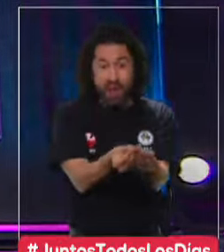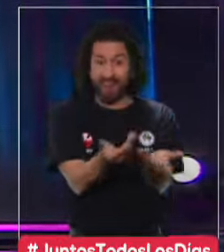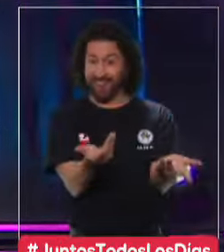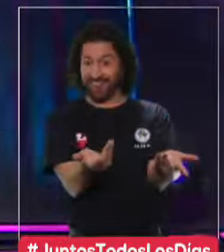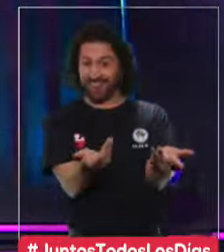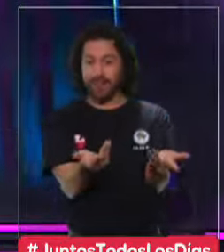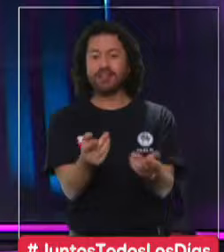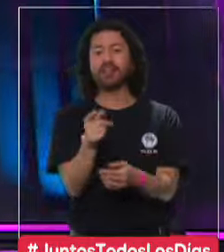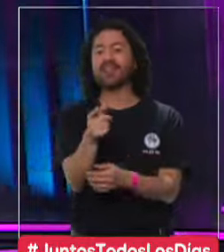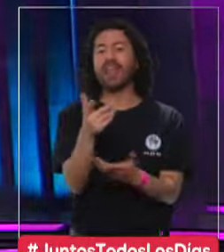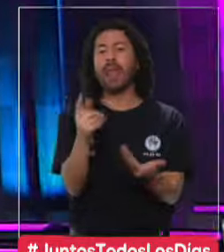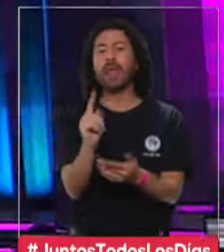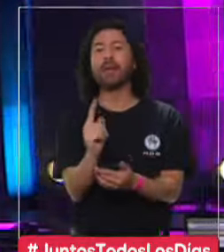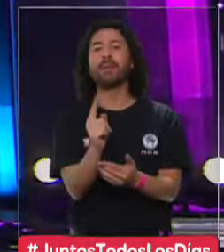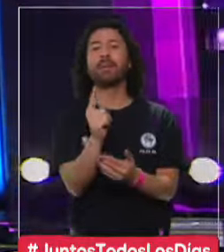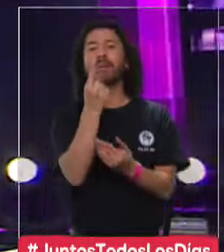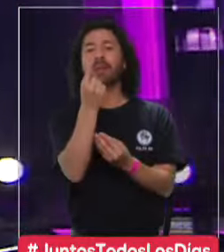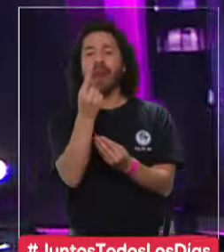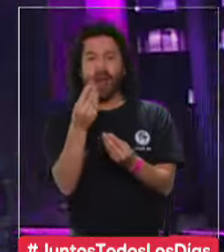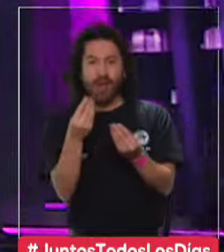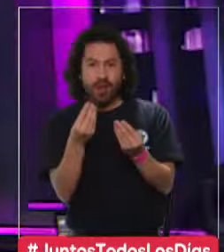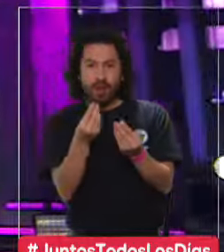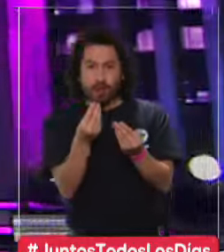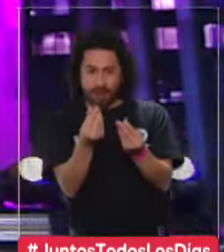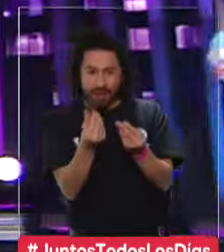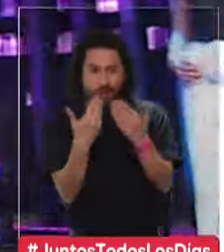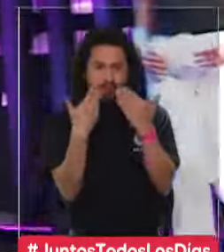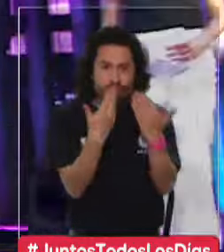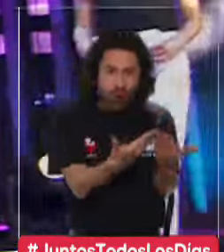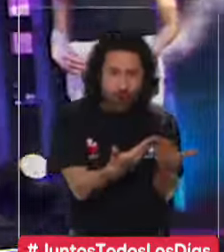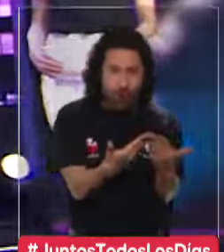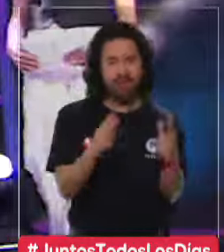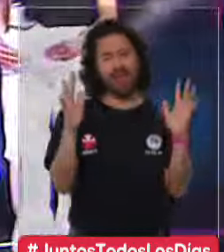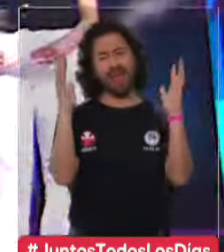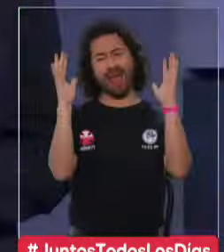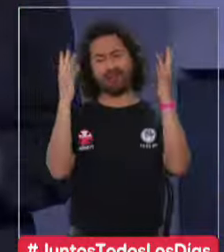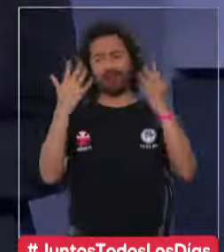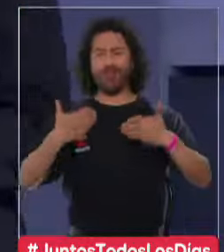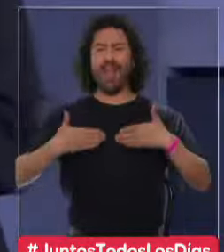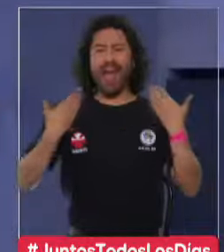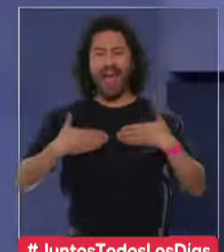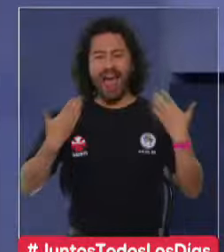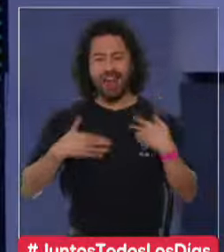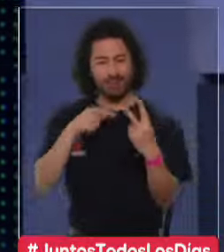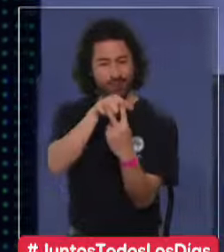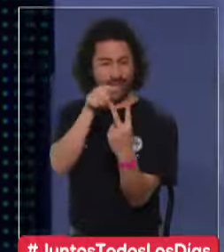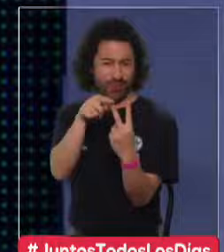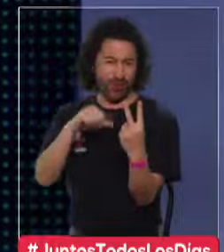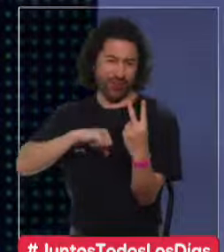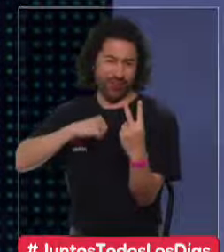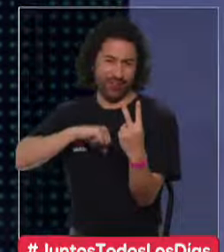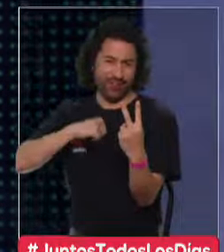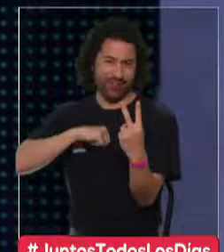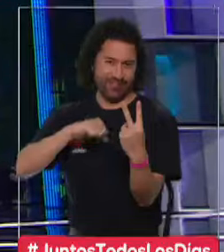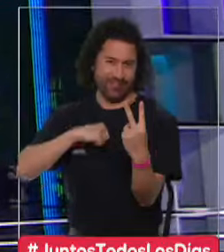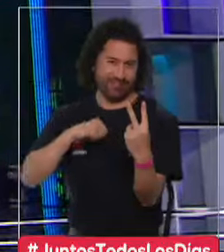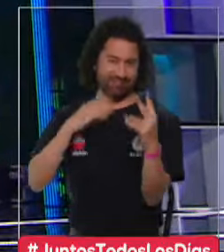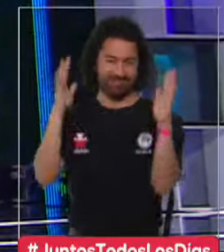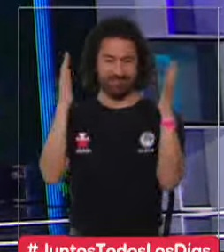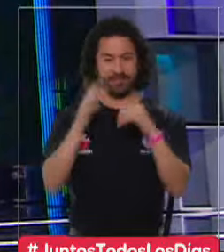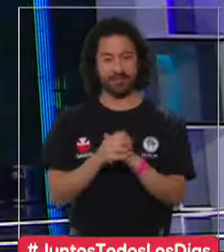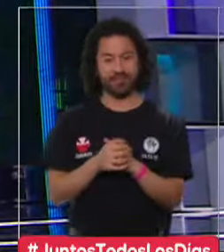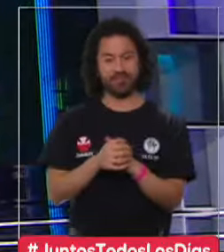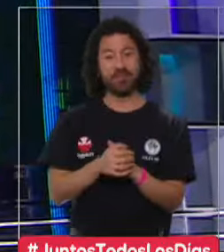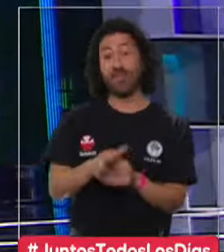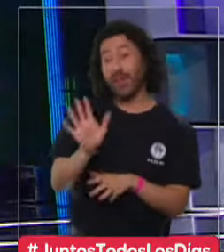darle entonces la primera donación, así vamos a comenzar. Démosle un aplauso y ánimo a Isidora y Bárbara. Hola.